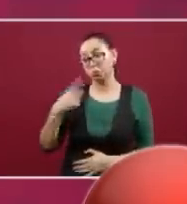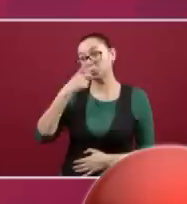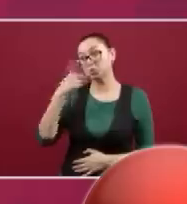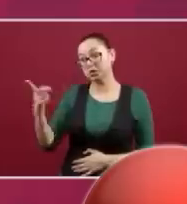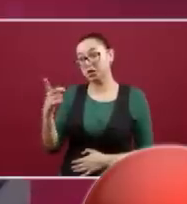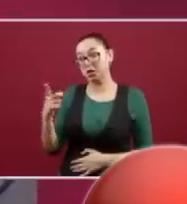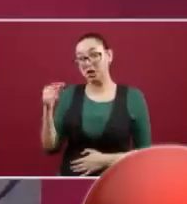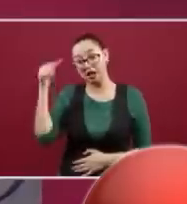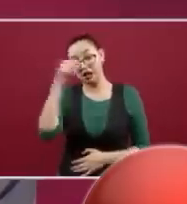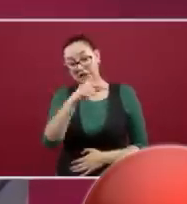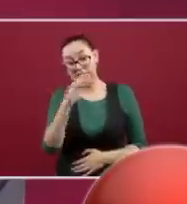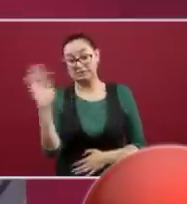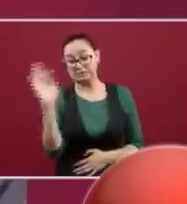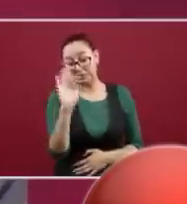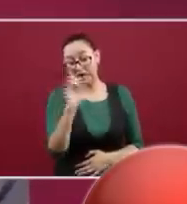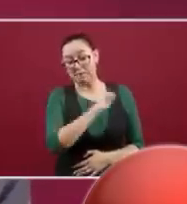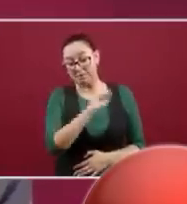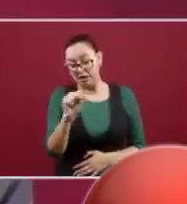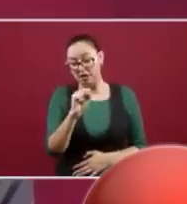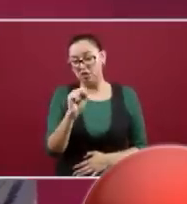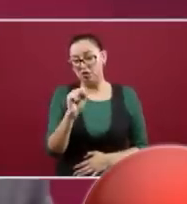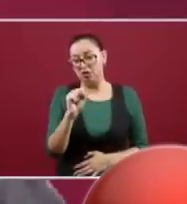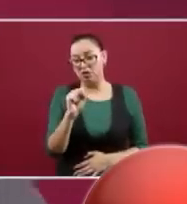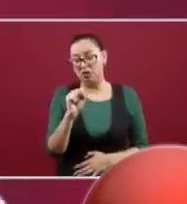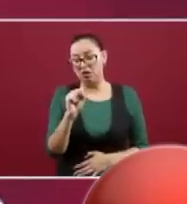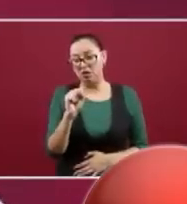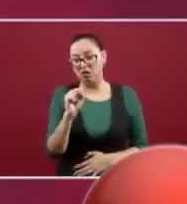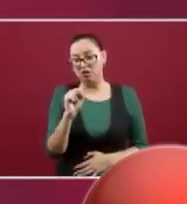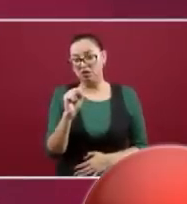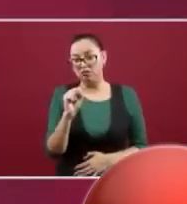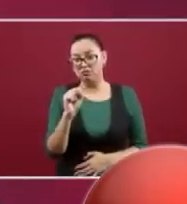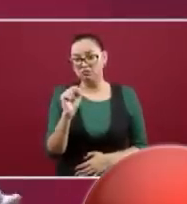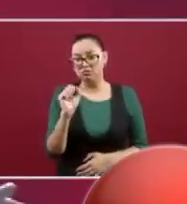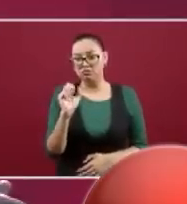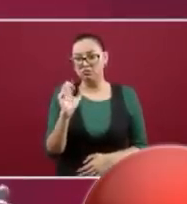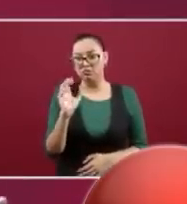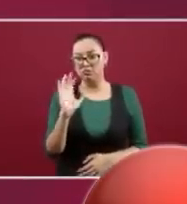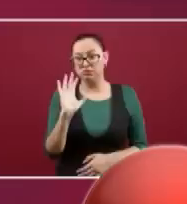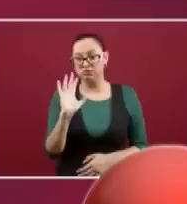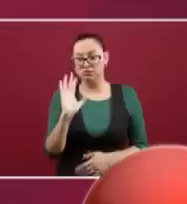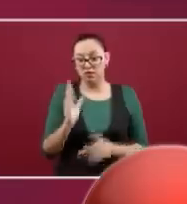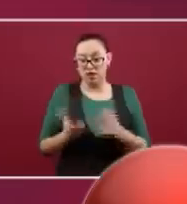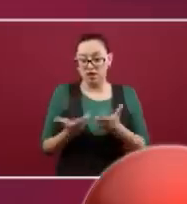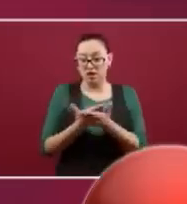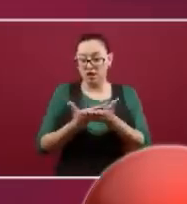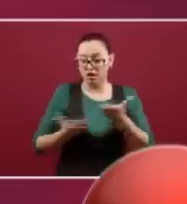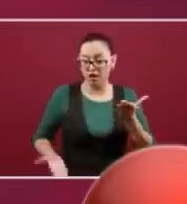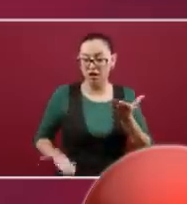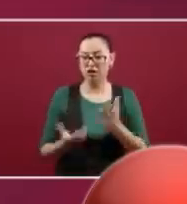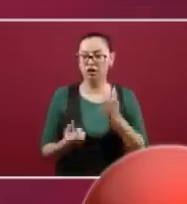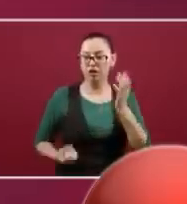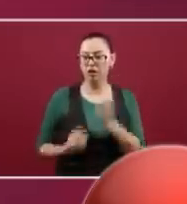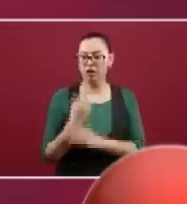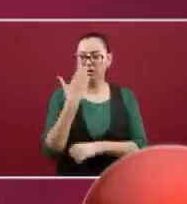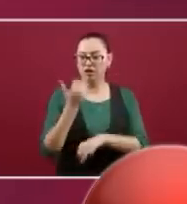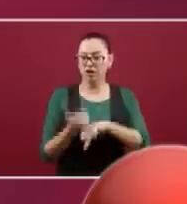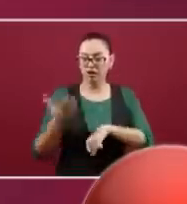se presume que cometieron algún delito, ya en nuestra administración,